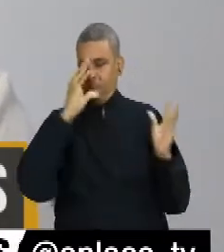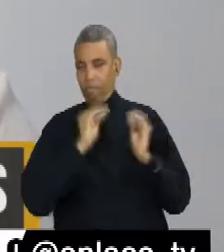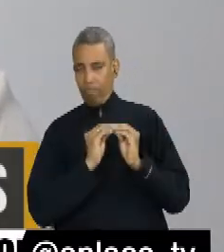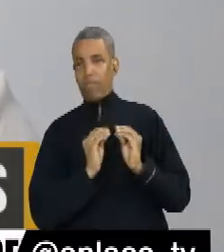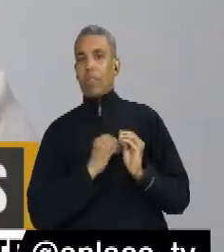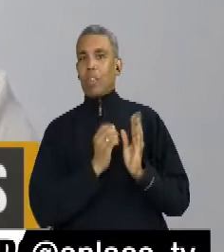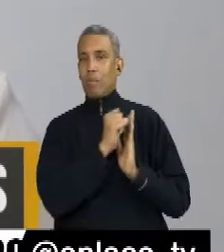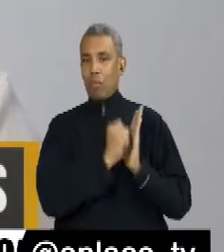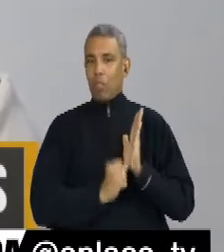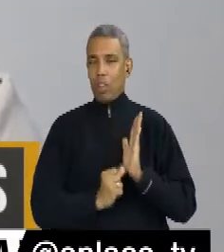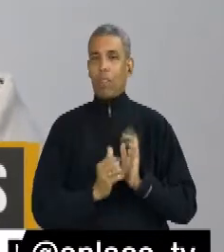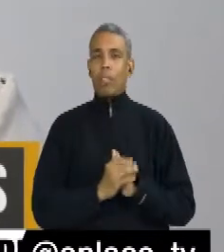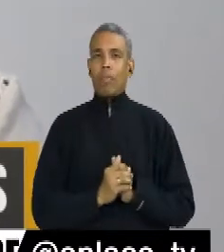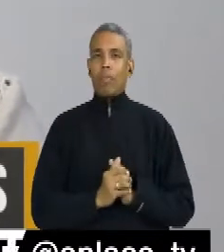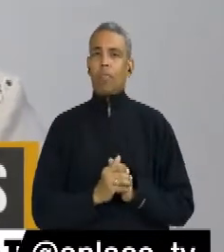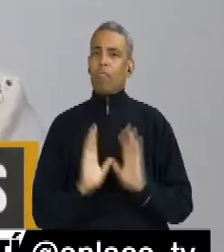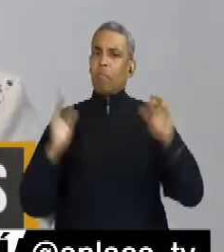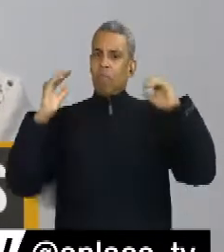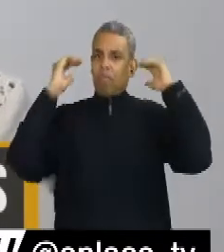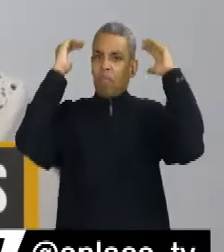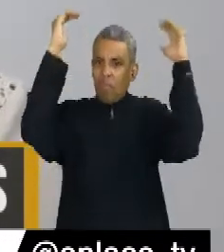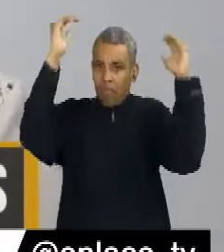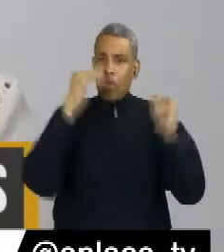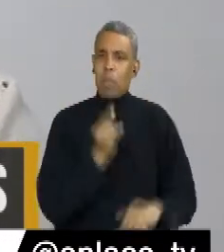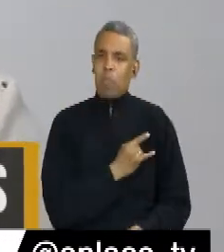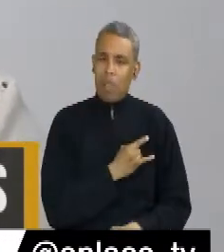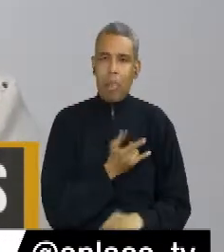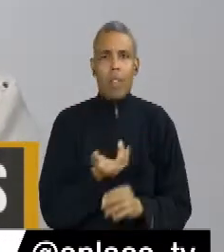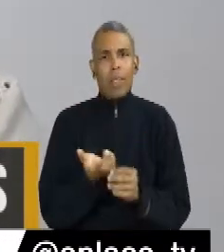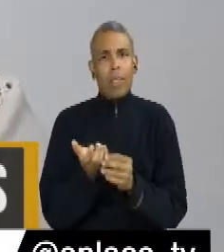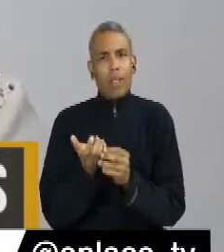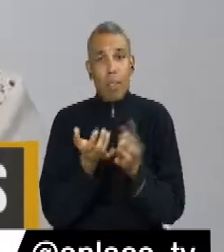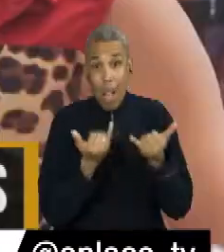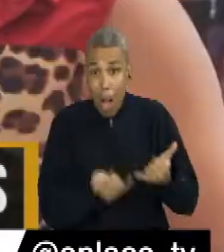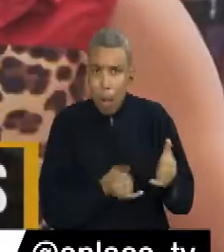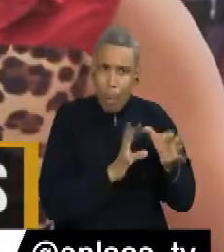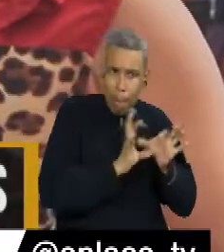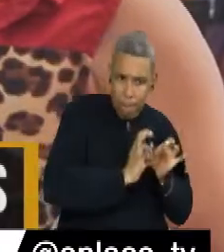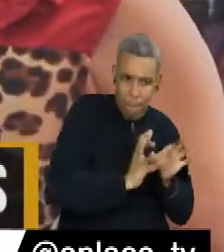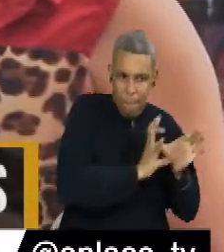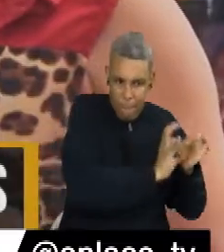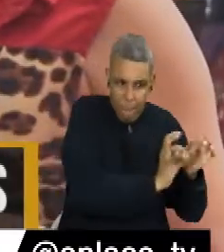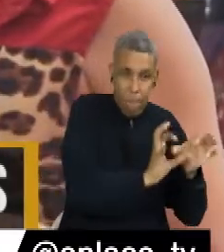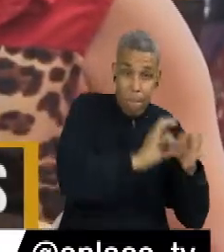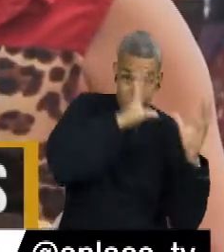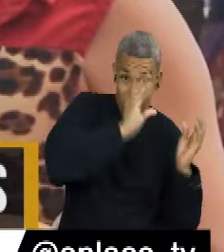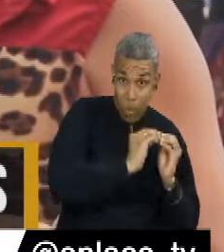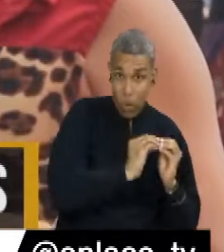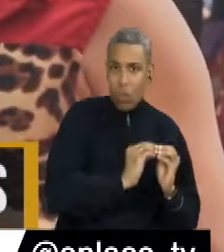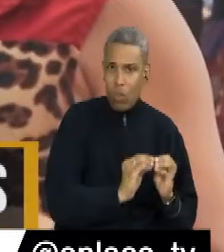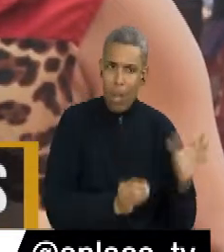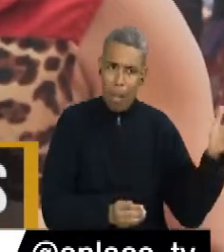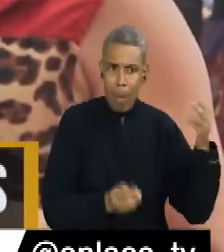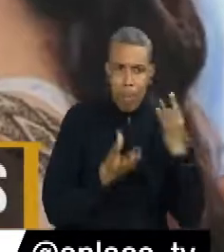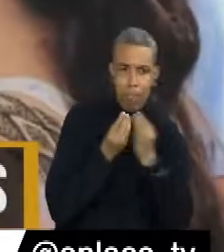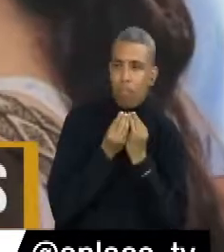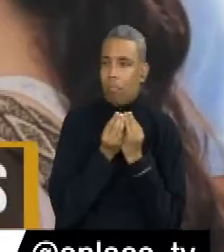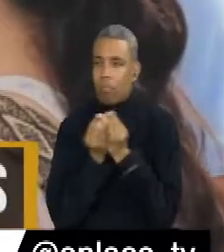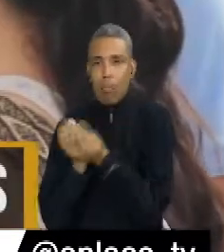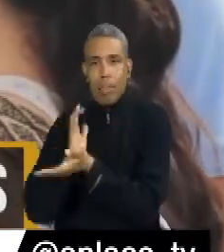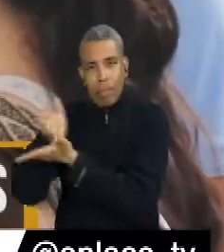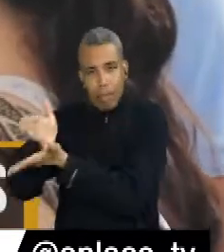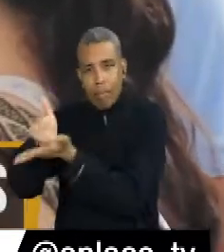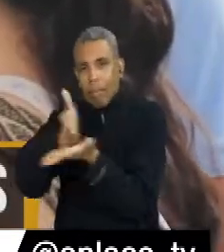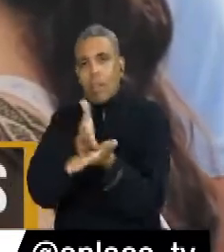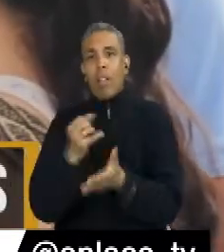y la llevamos, vamos con las diferentes instituciones que tenemos actualmente convenio. En este espacio, jóvenes y adultos podrán tener la